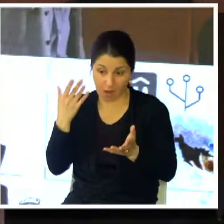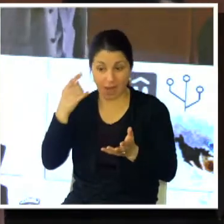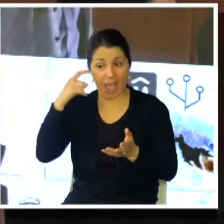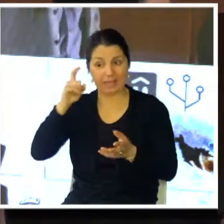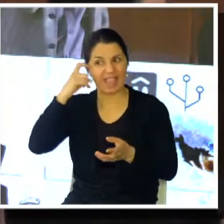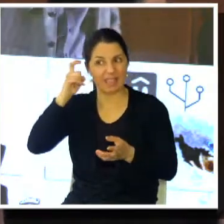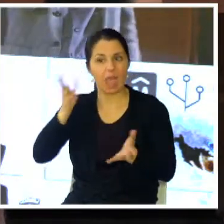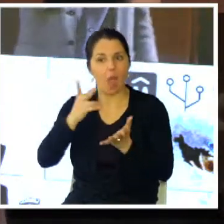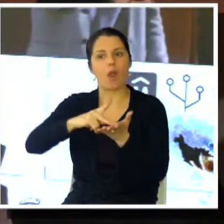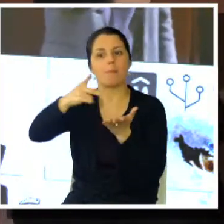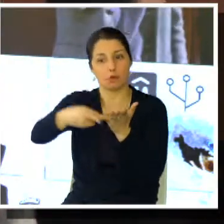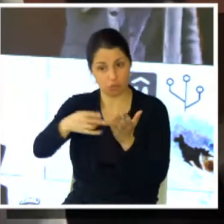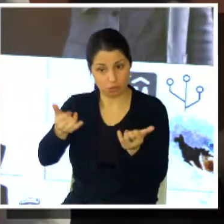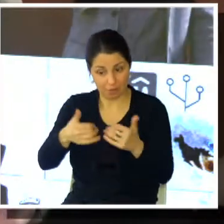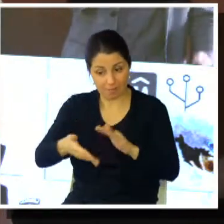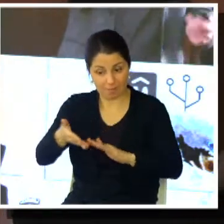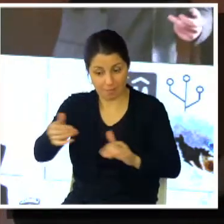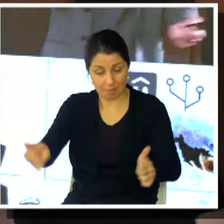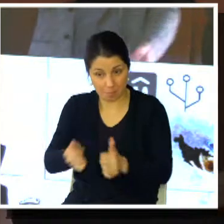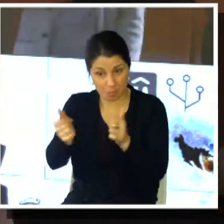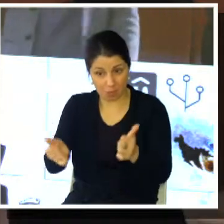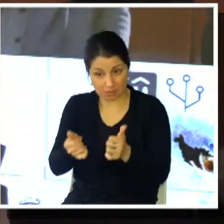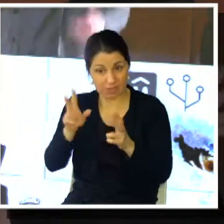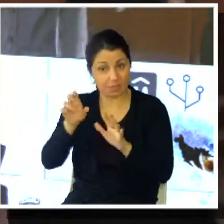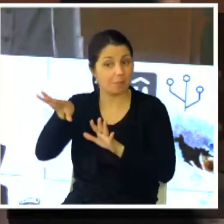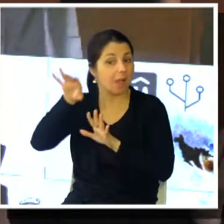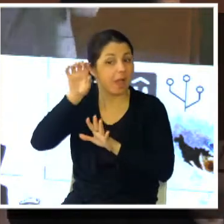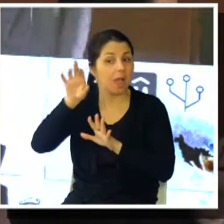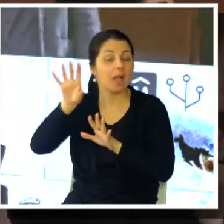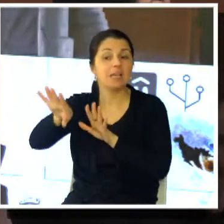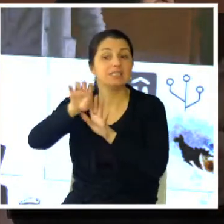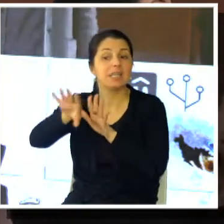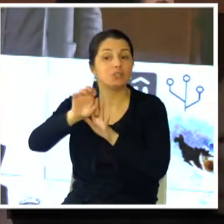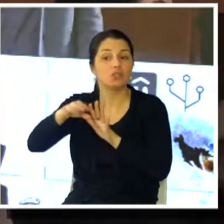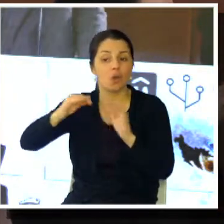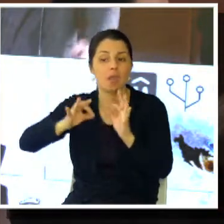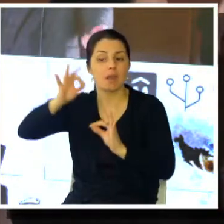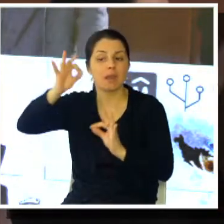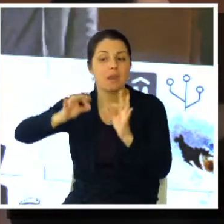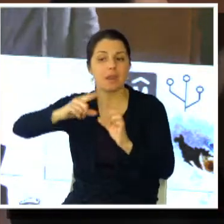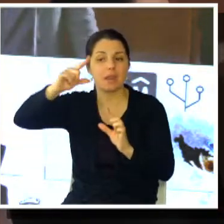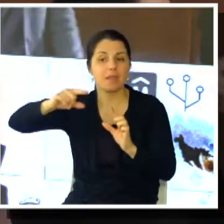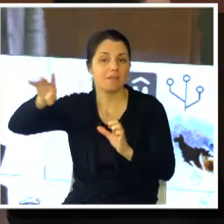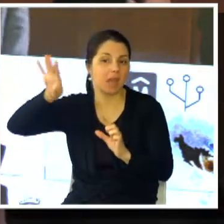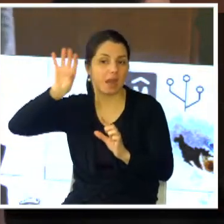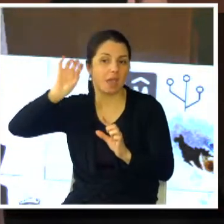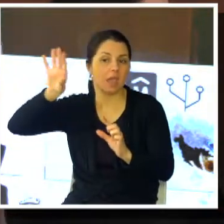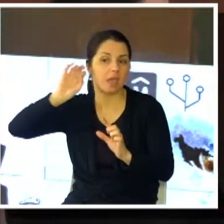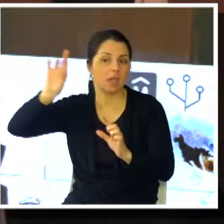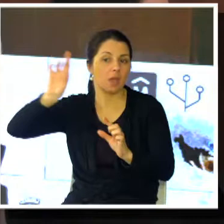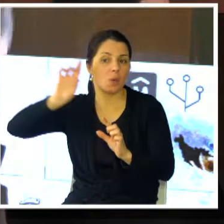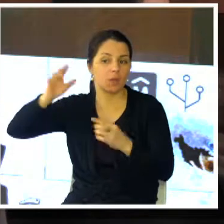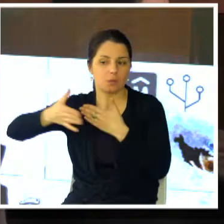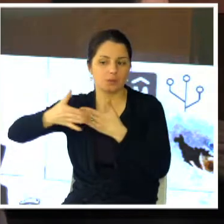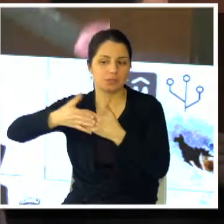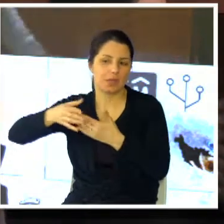que se está empezando a implementar. Bueno, sensores de niveles de ruido en la cercanía de los boliches y eso. Bueno,